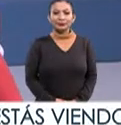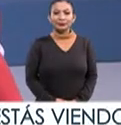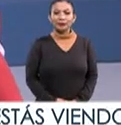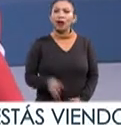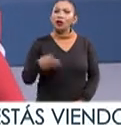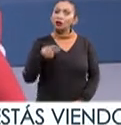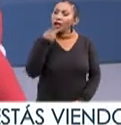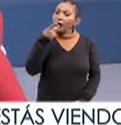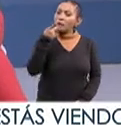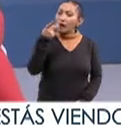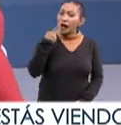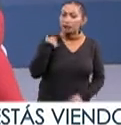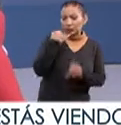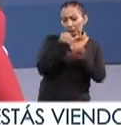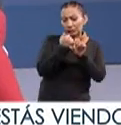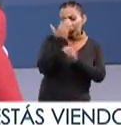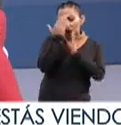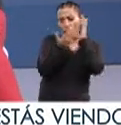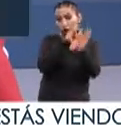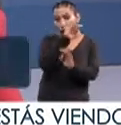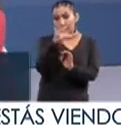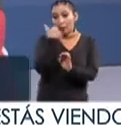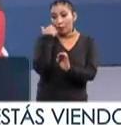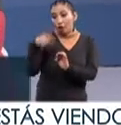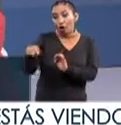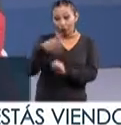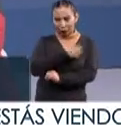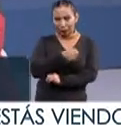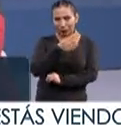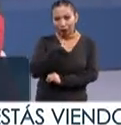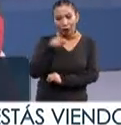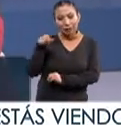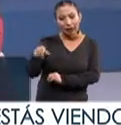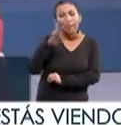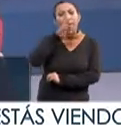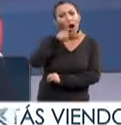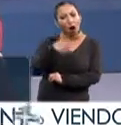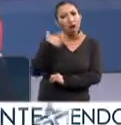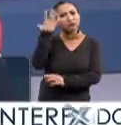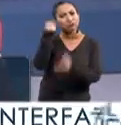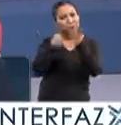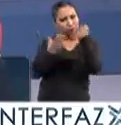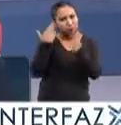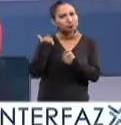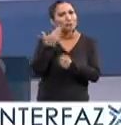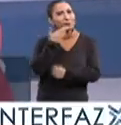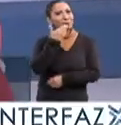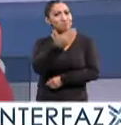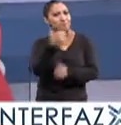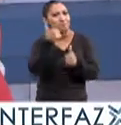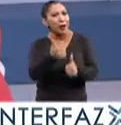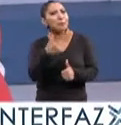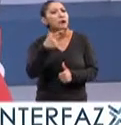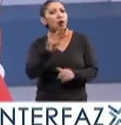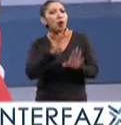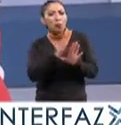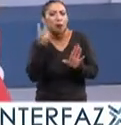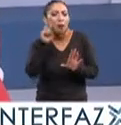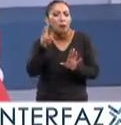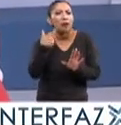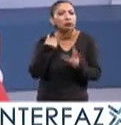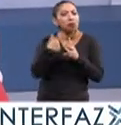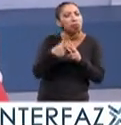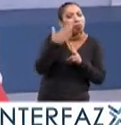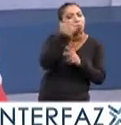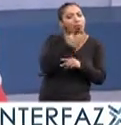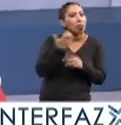Cuando se trata de los estudios, todos queremos tener o que nuestros niños y jóvenes tengan el mejor rendimiento o aprovechamiento. Pero ¿cómo medimos estos